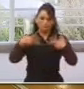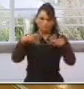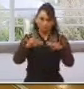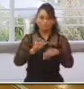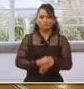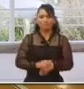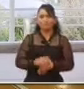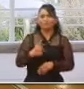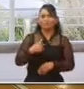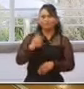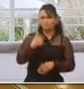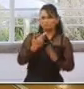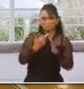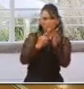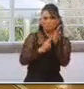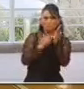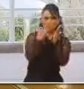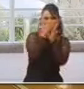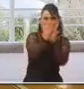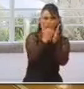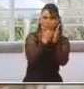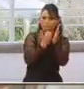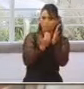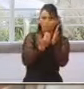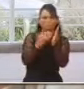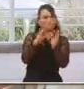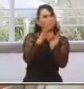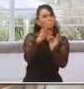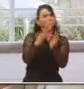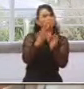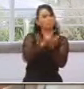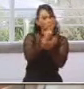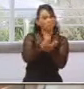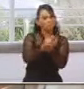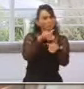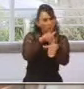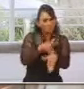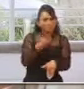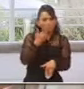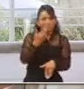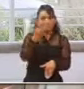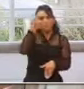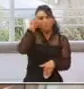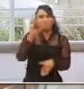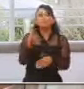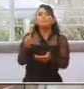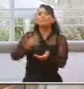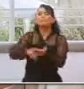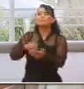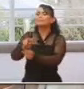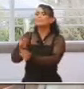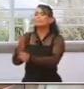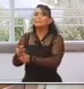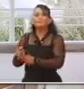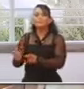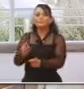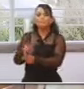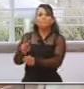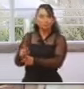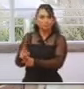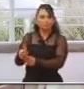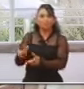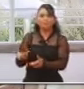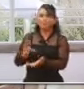la aprobación de este reglamento en momentos jurídicos muy sólidos para un mejor funcionamiento del órgano interno de control del municipio de Querétaro.